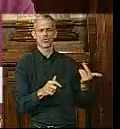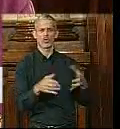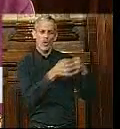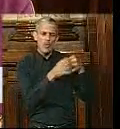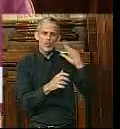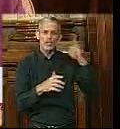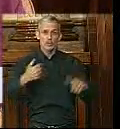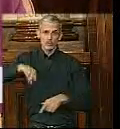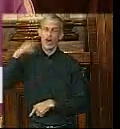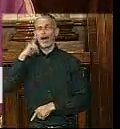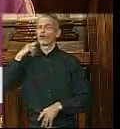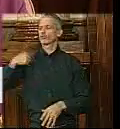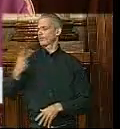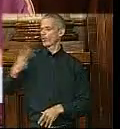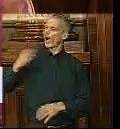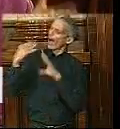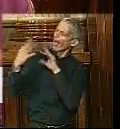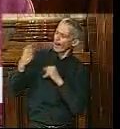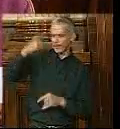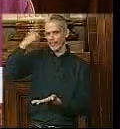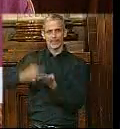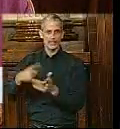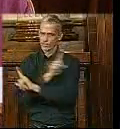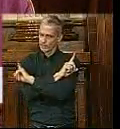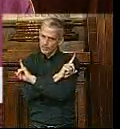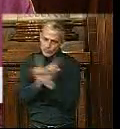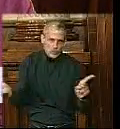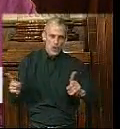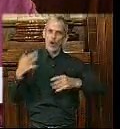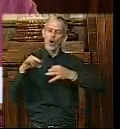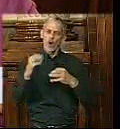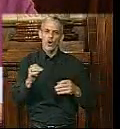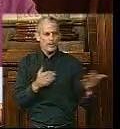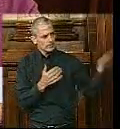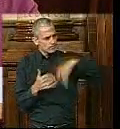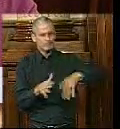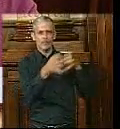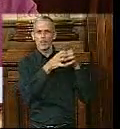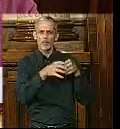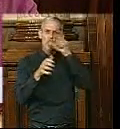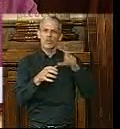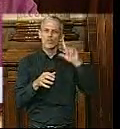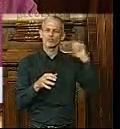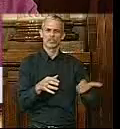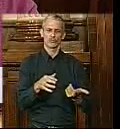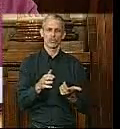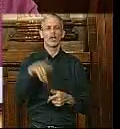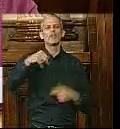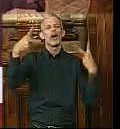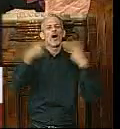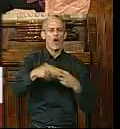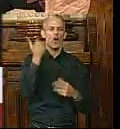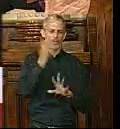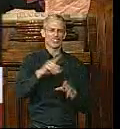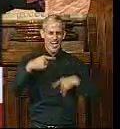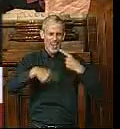podemos decidir nosotros dos acá en esta mesa y en este ámbito. Claro que sí. Esto hay que decidirlo con los sordos. Claro que sí. Vamos a ir a una pausa,